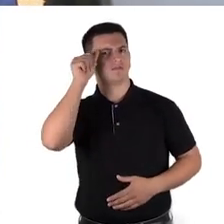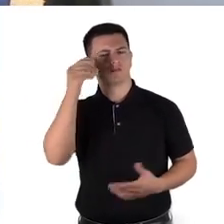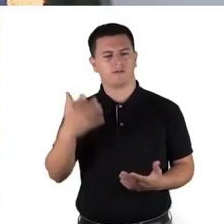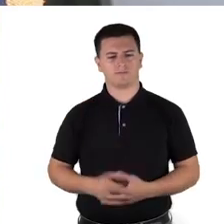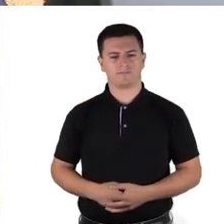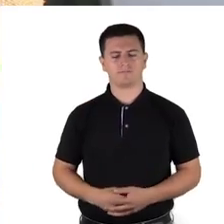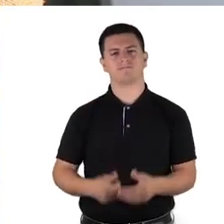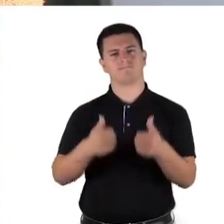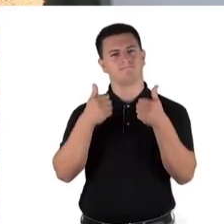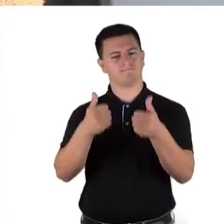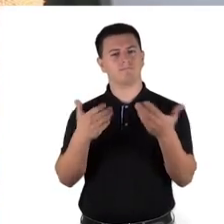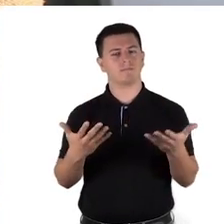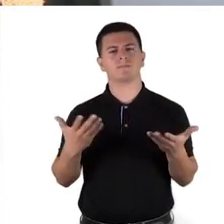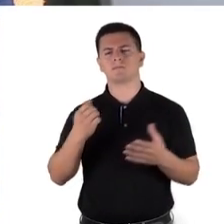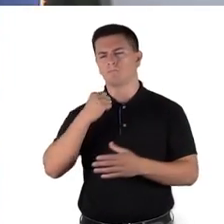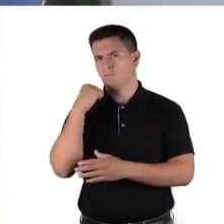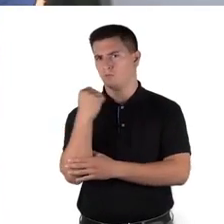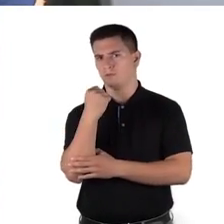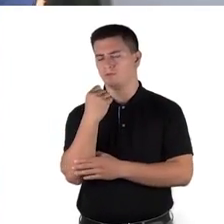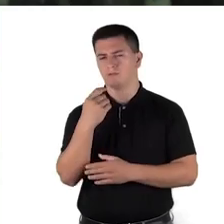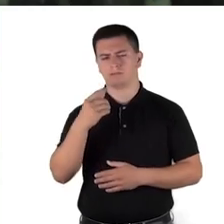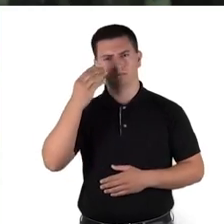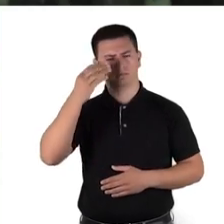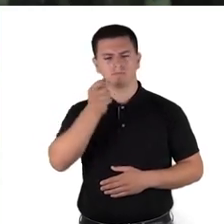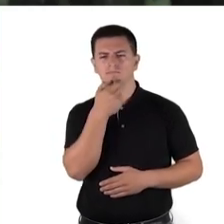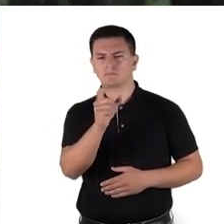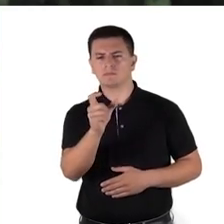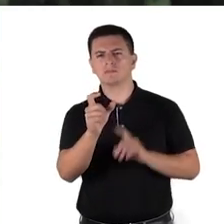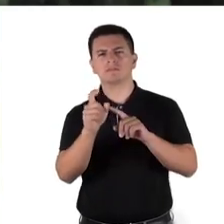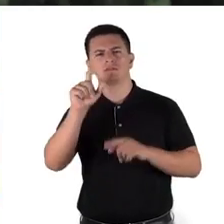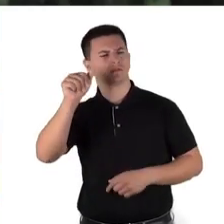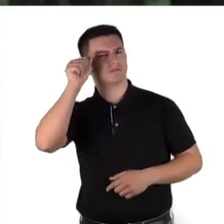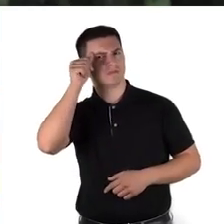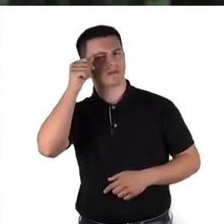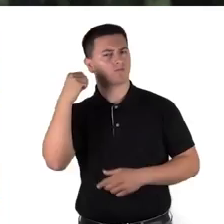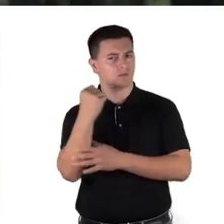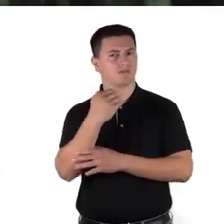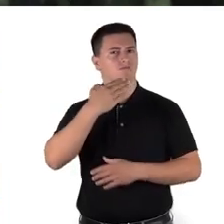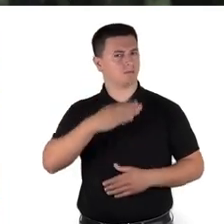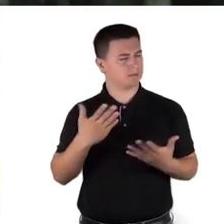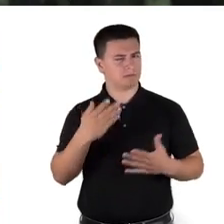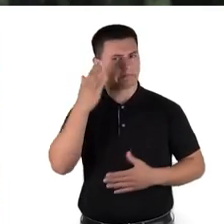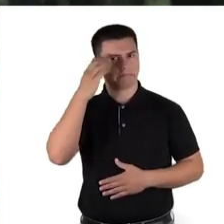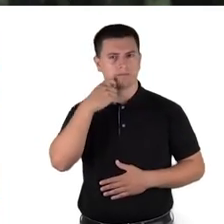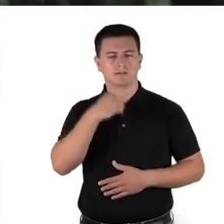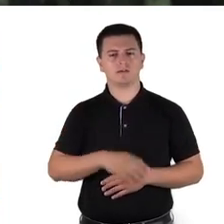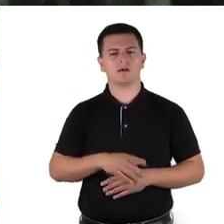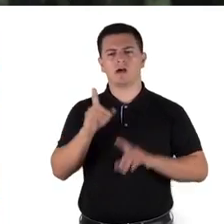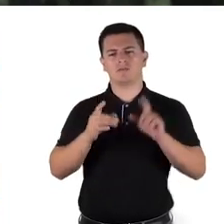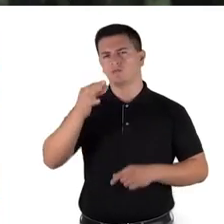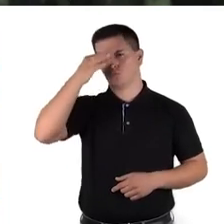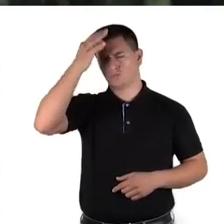¿qué es la rutina para los niños? ¿Qué significa una rutina para chicos? Buenísimo, ahí como que es súper importante poder entender lo que nosotros los